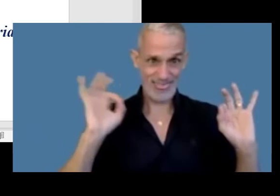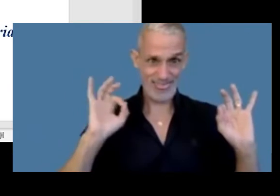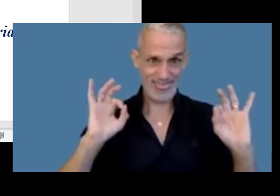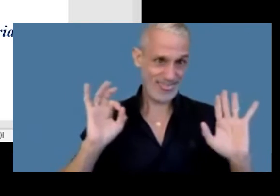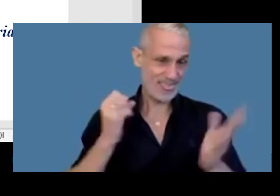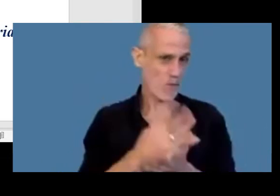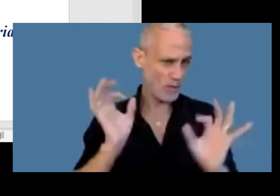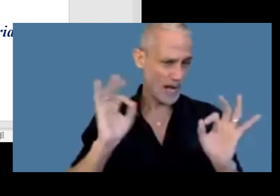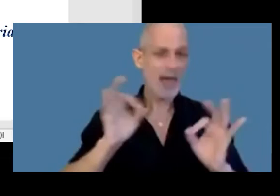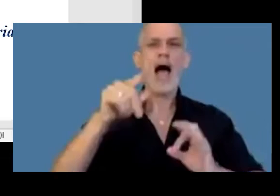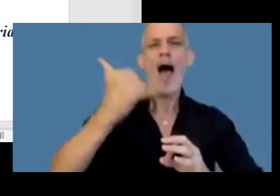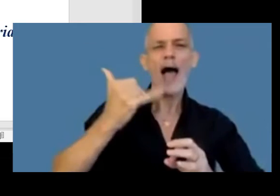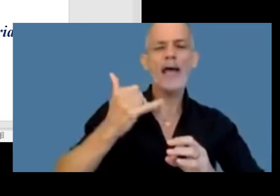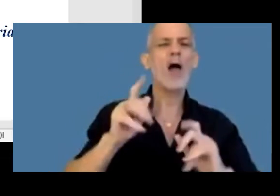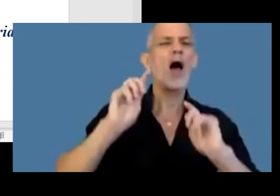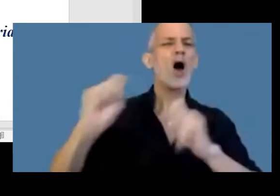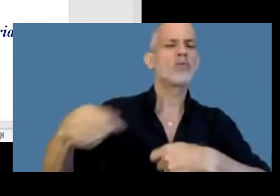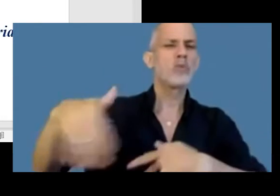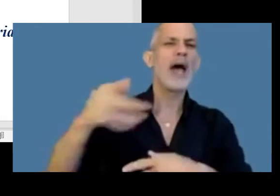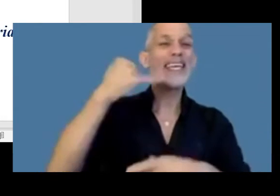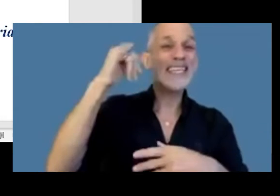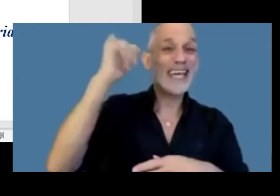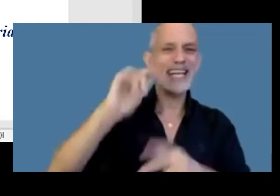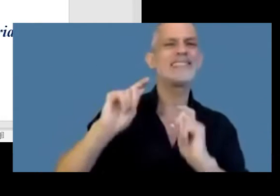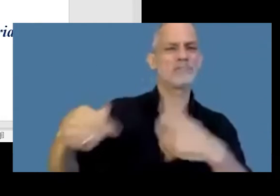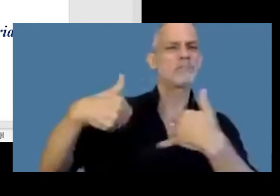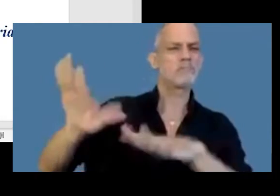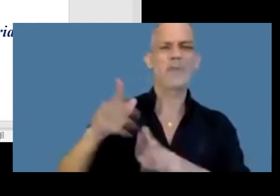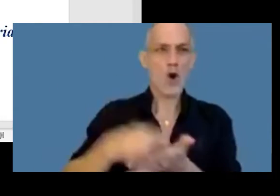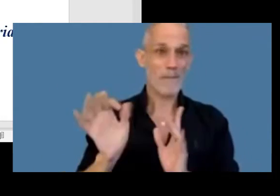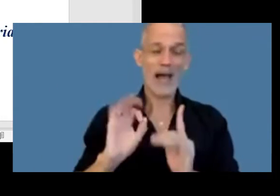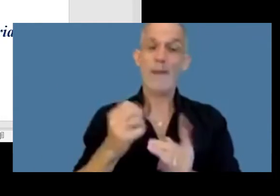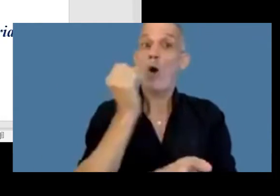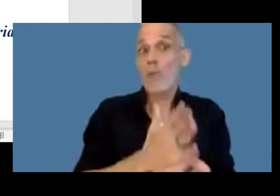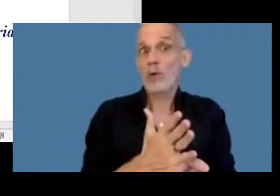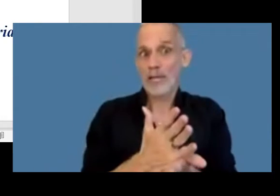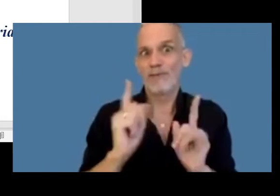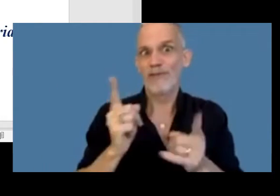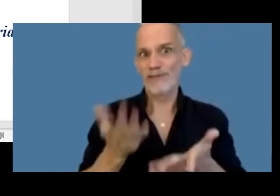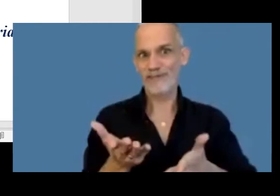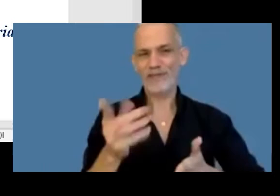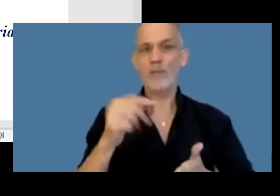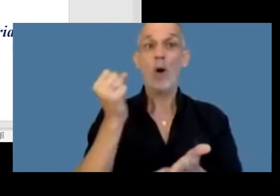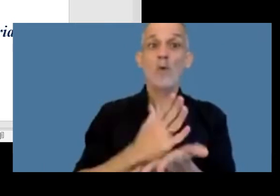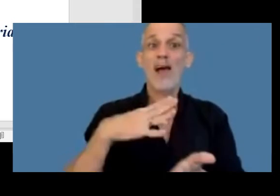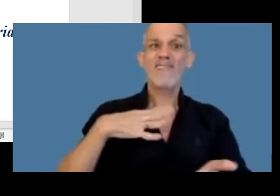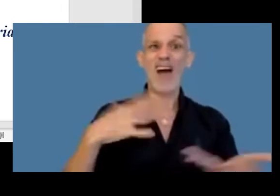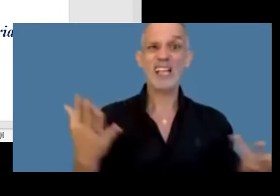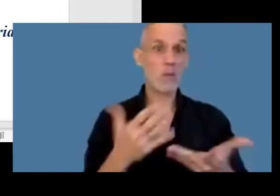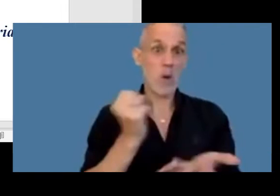que va a haber es una condonación de esos intereses, pero la multa, vos fijate que no está firme, con lo cual no habría